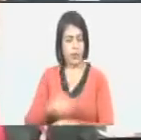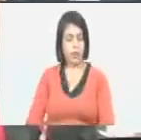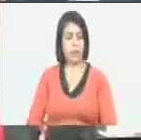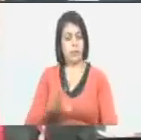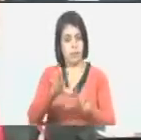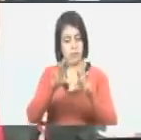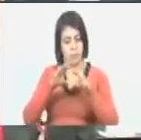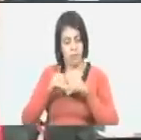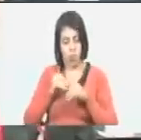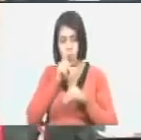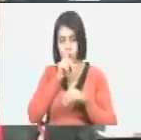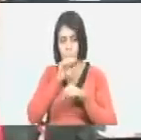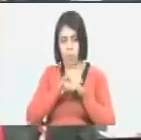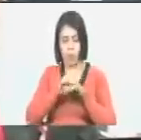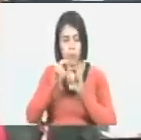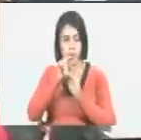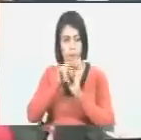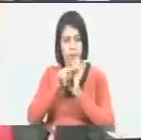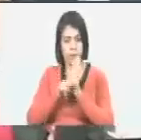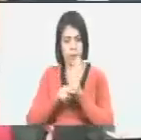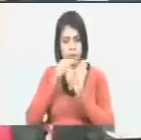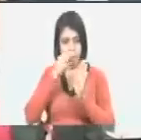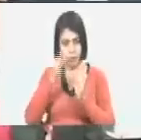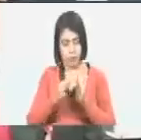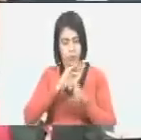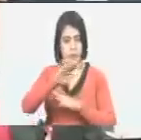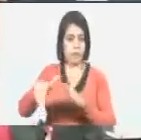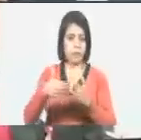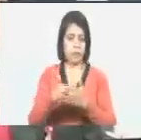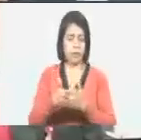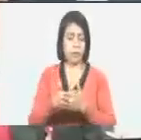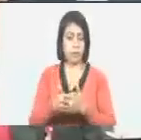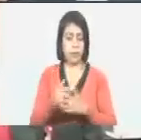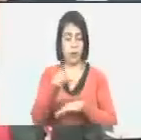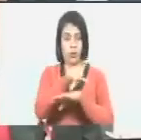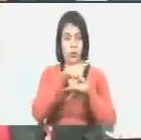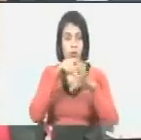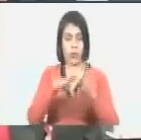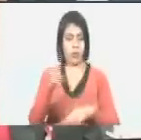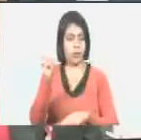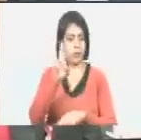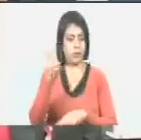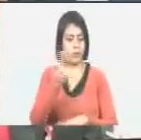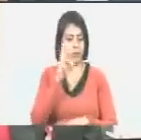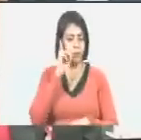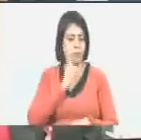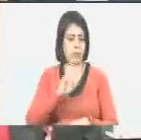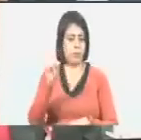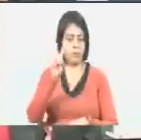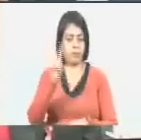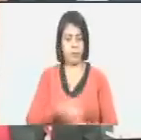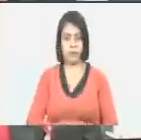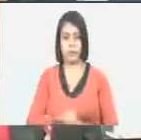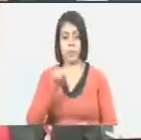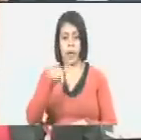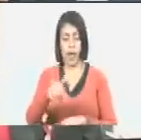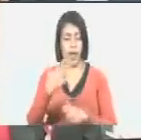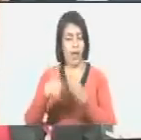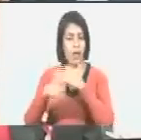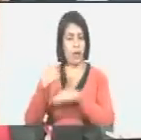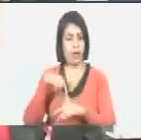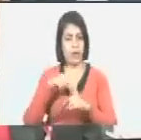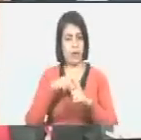se atenieran a esa orden y se ratificara la misma. El gobierno de la República Bolivariana de Venezuela para ese